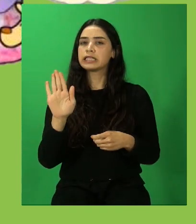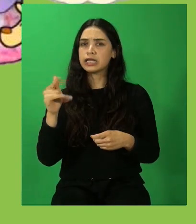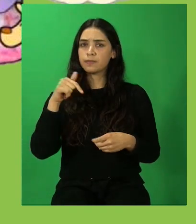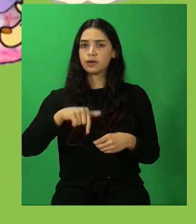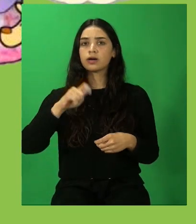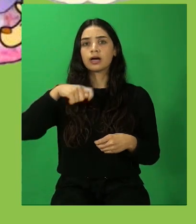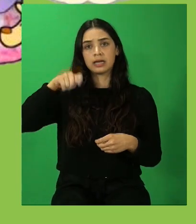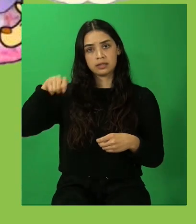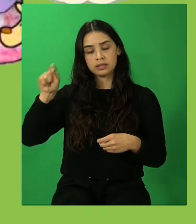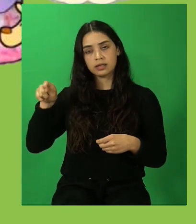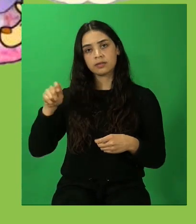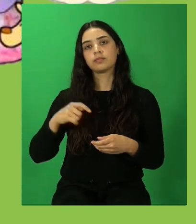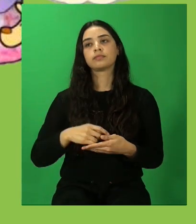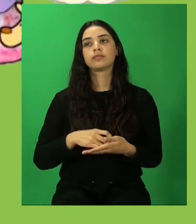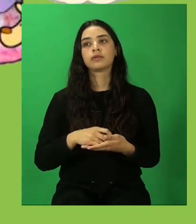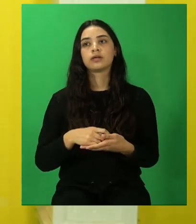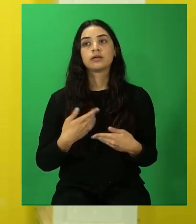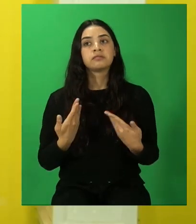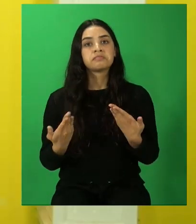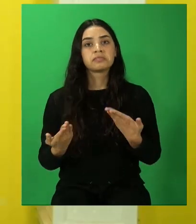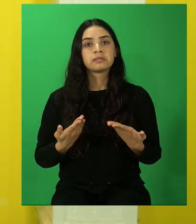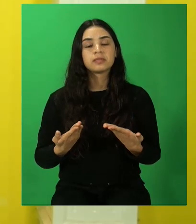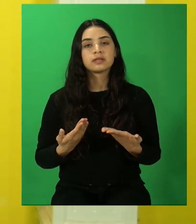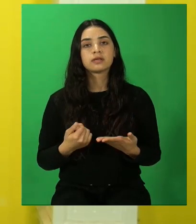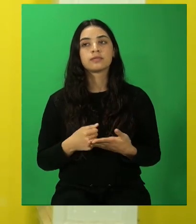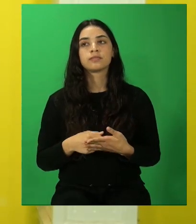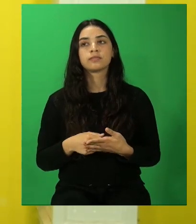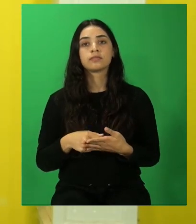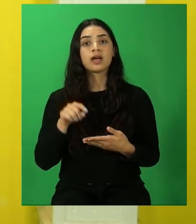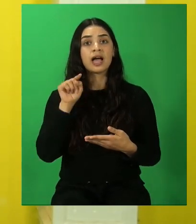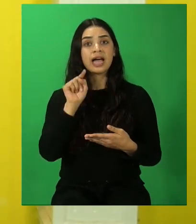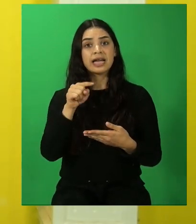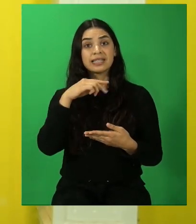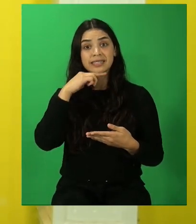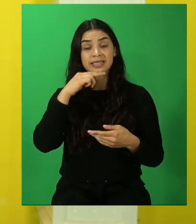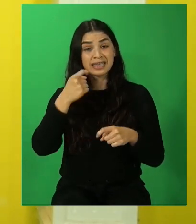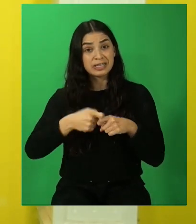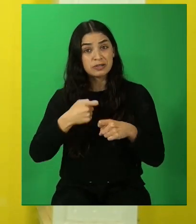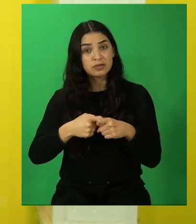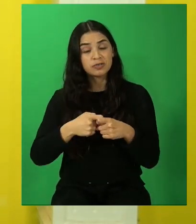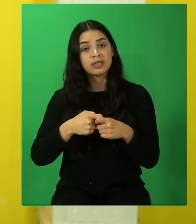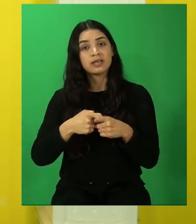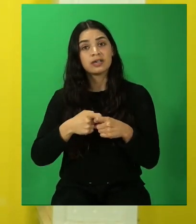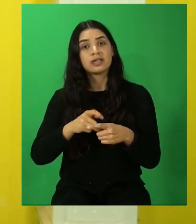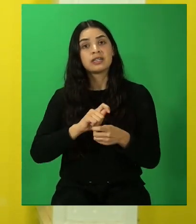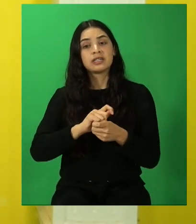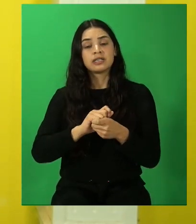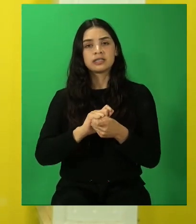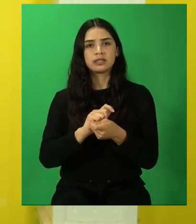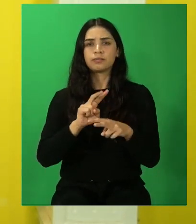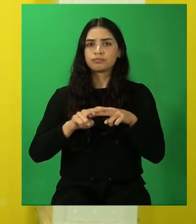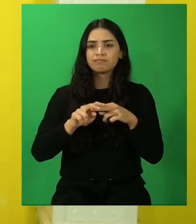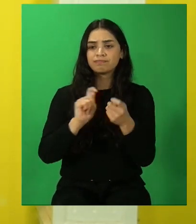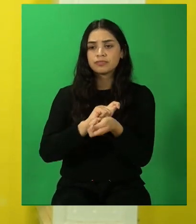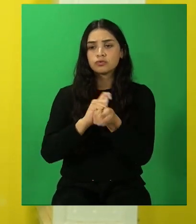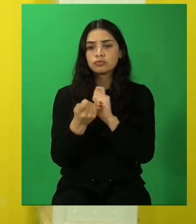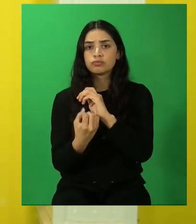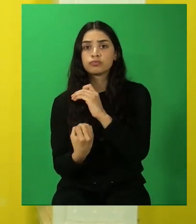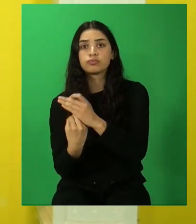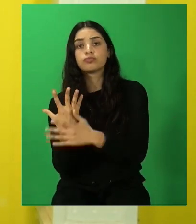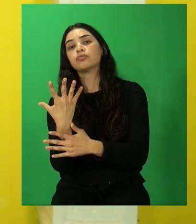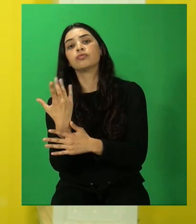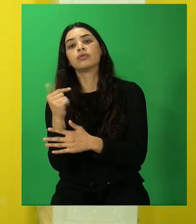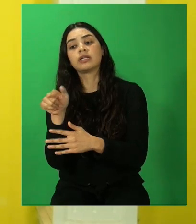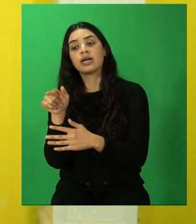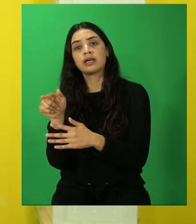región. Por lo tanto, ese se produce, se transforma para después